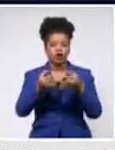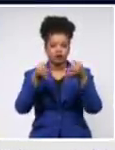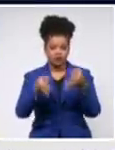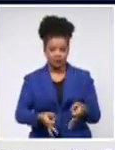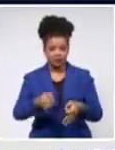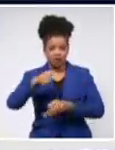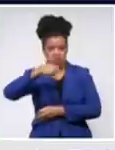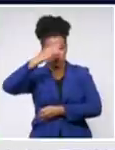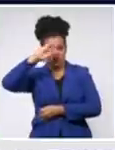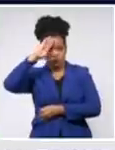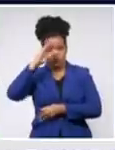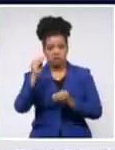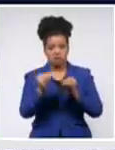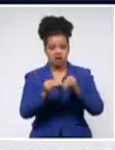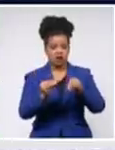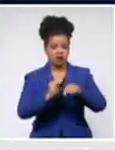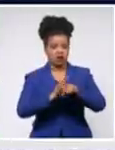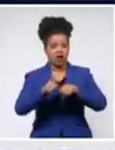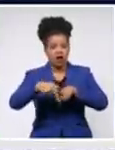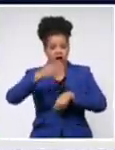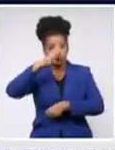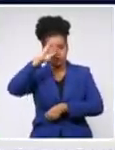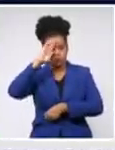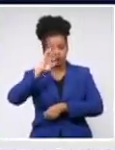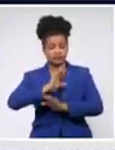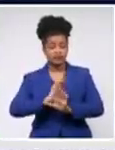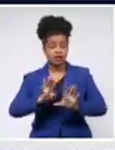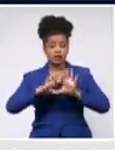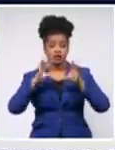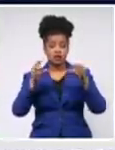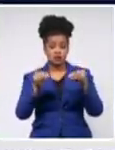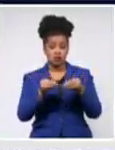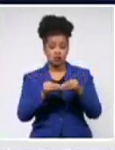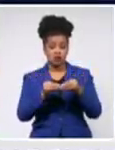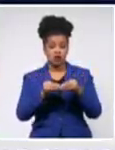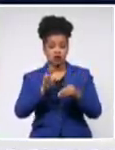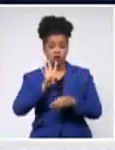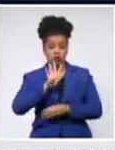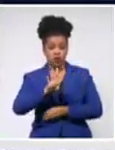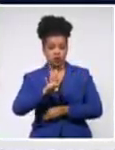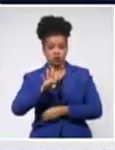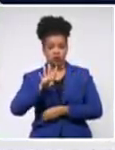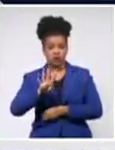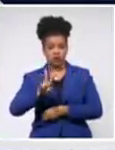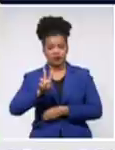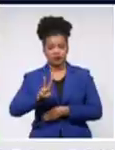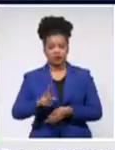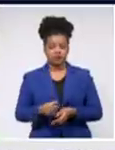autóctonos y se acumulan 441.